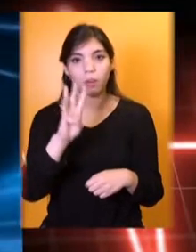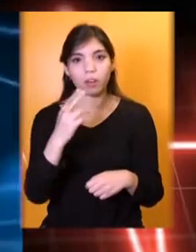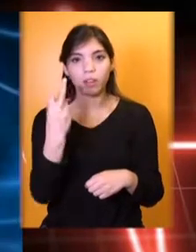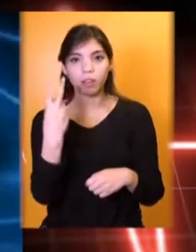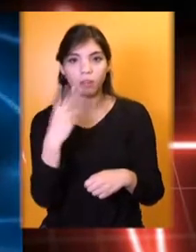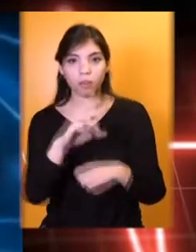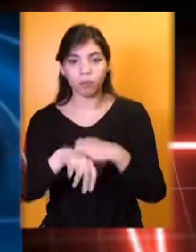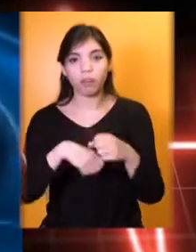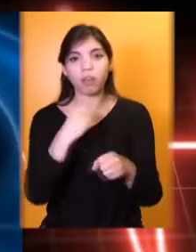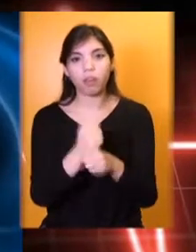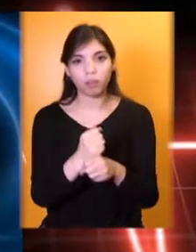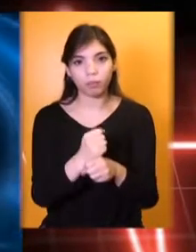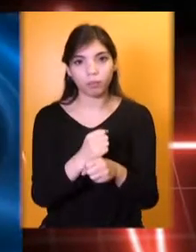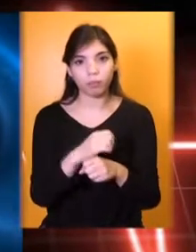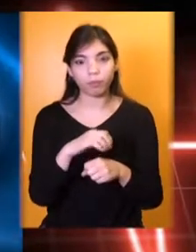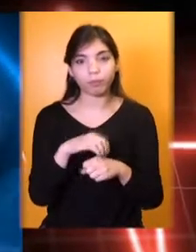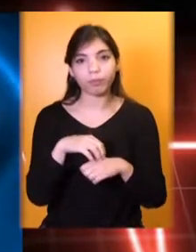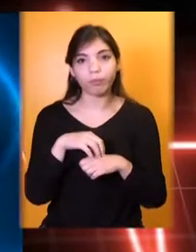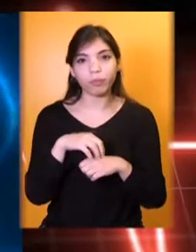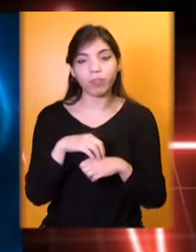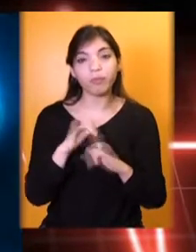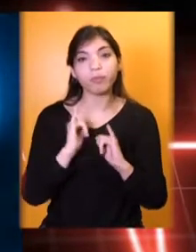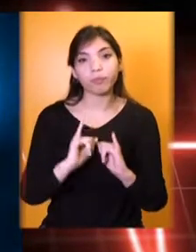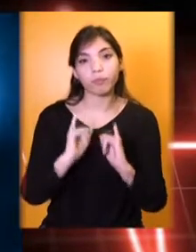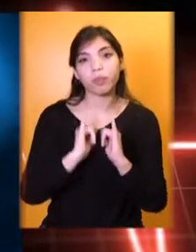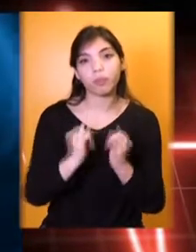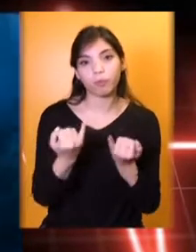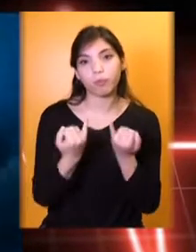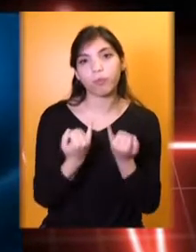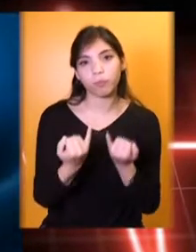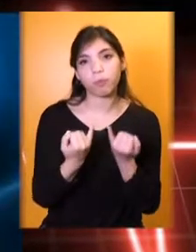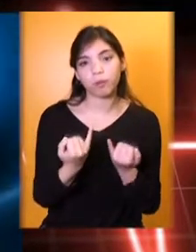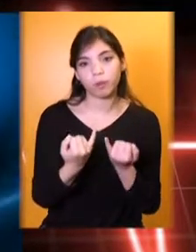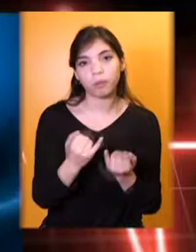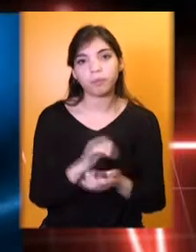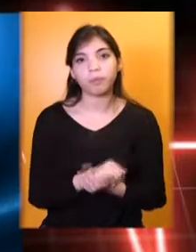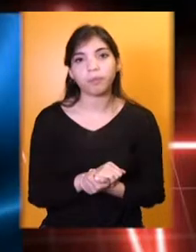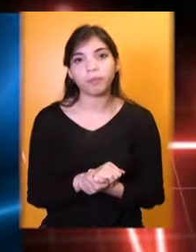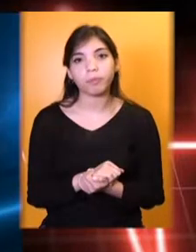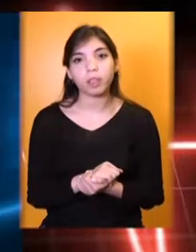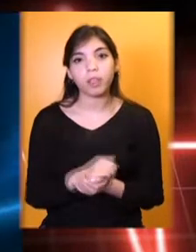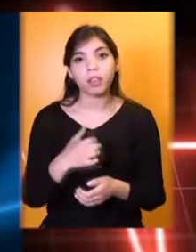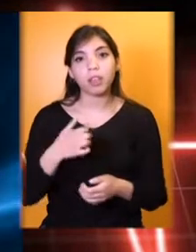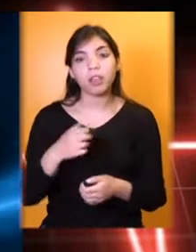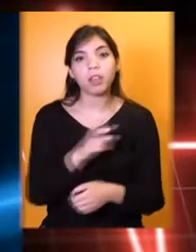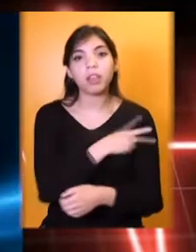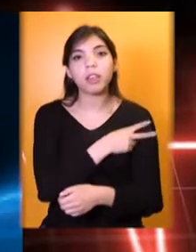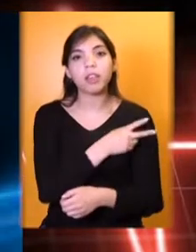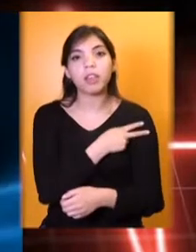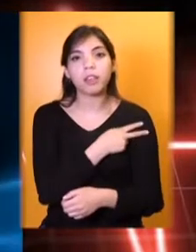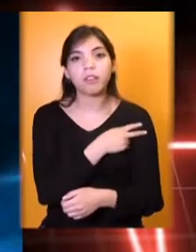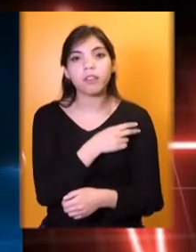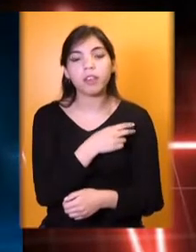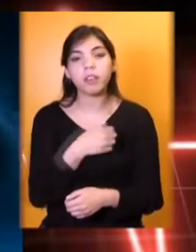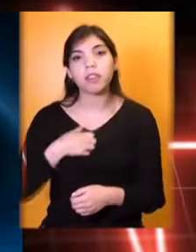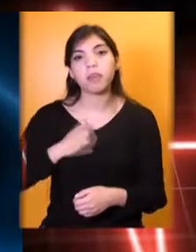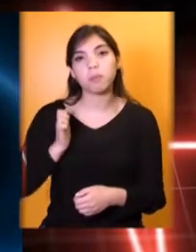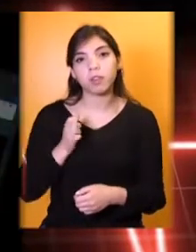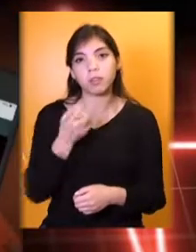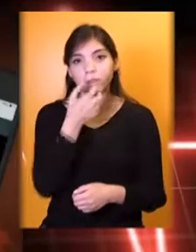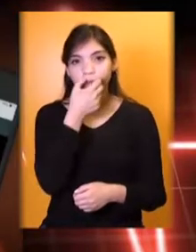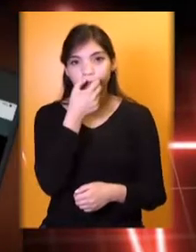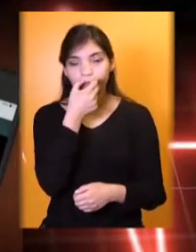según información entregada por el comisario Néstor del Valle, jefe de la Brigada de Homicidios de la Policía de Investigaciones de